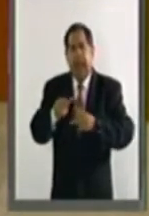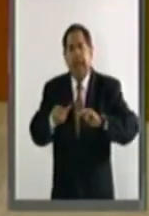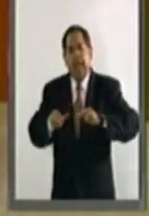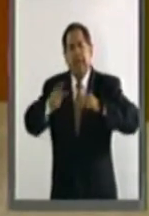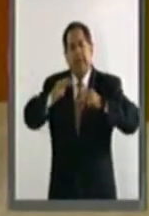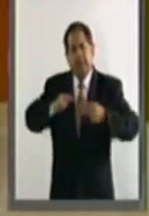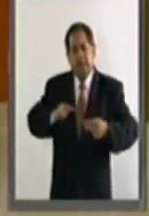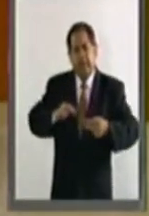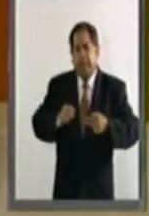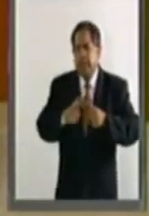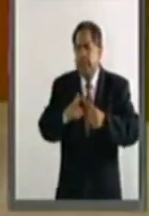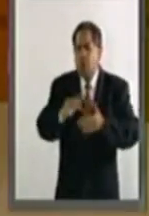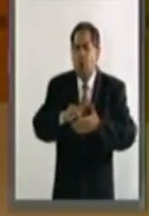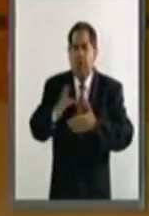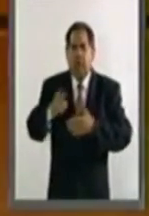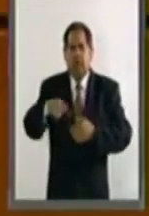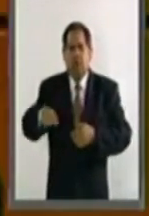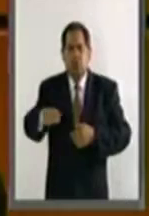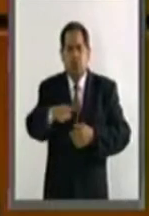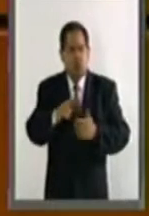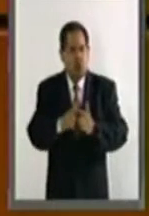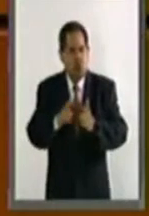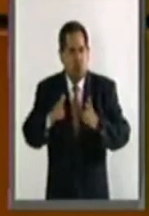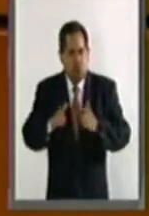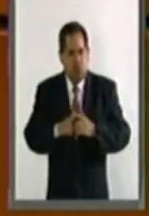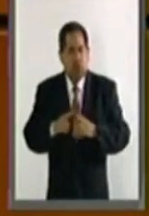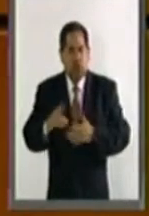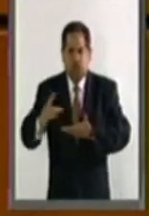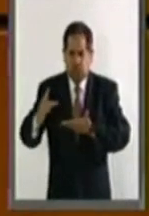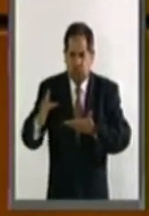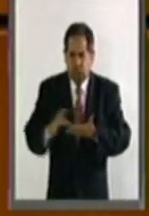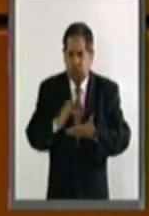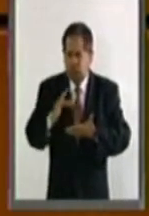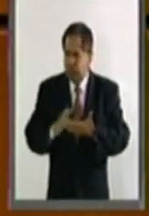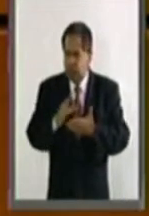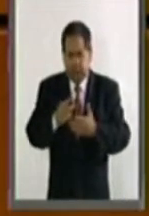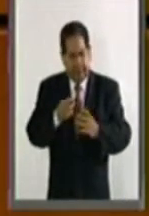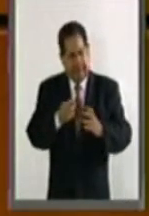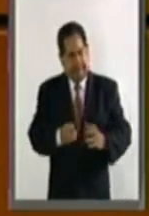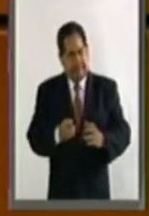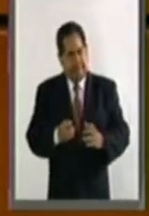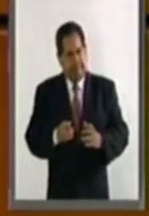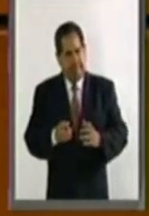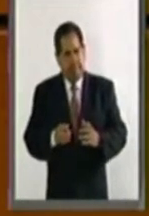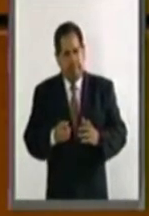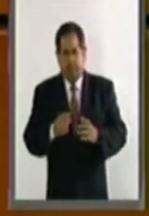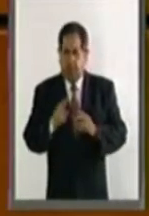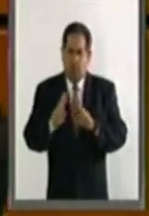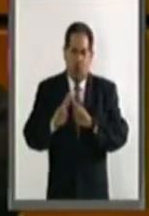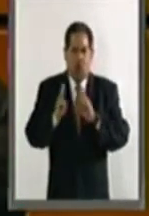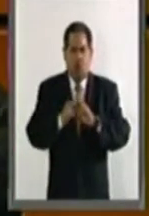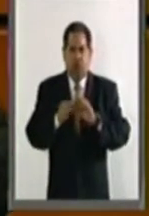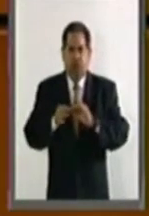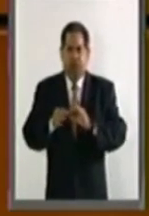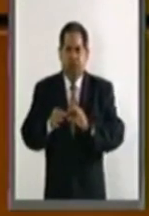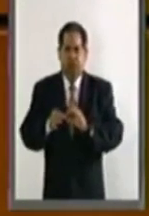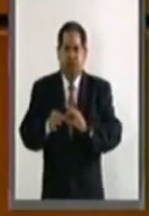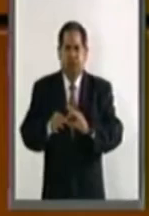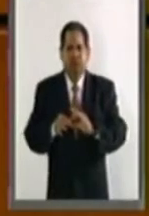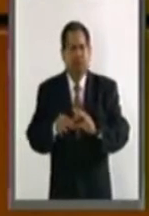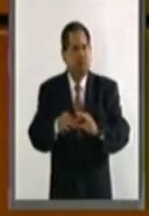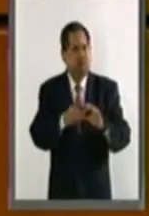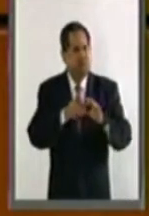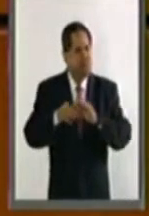Les agradezco a todos los grupos parlamentarios su apoyo por esta unanimidad que es la votación